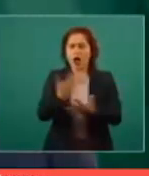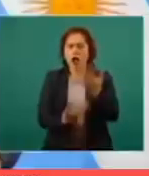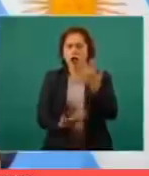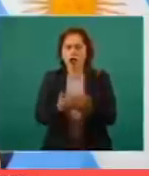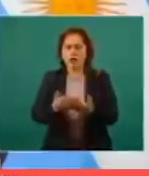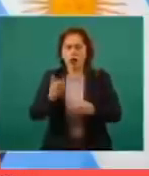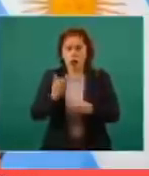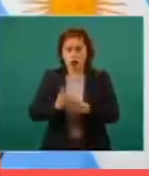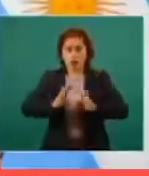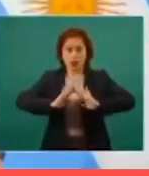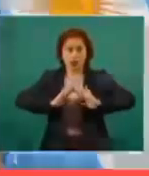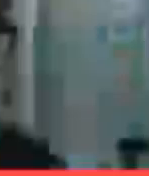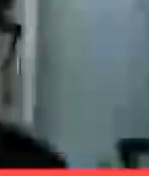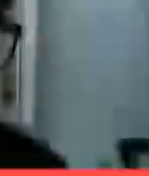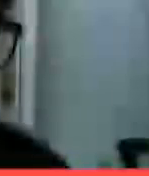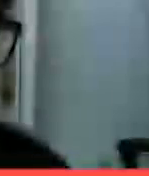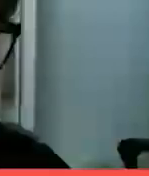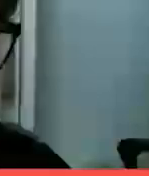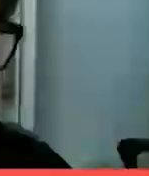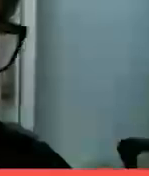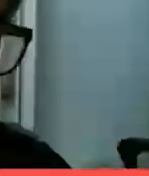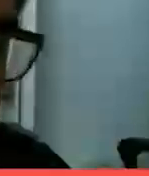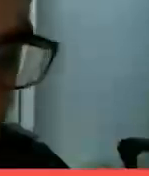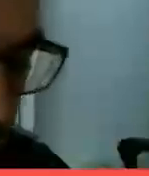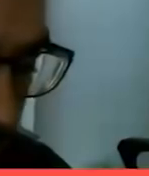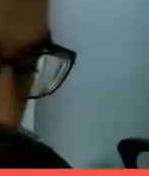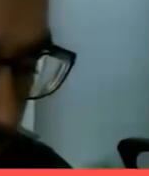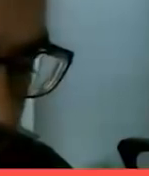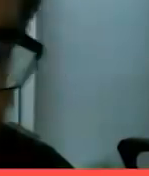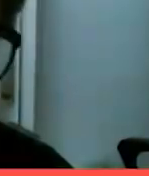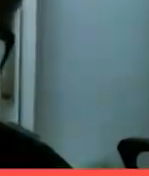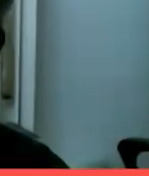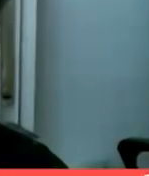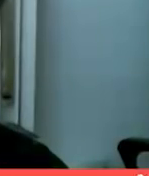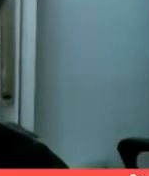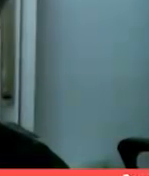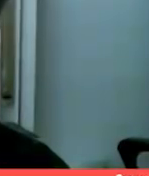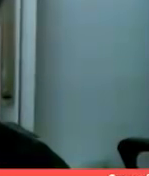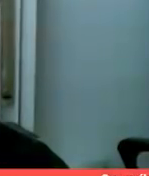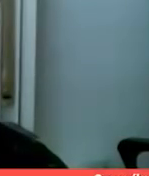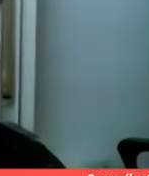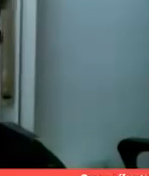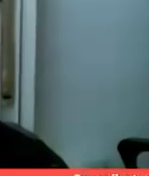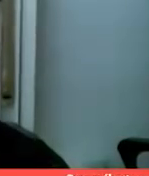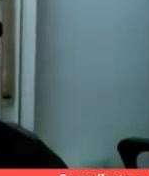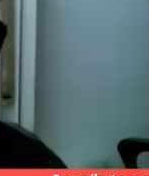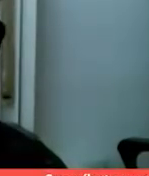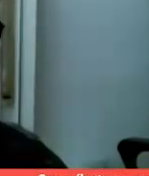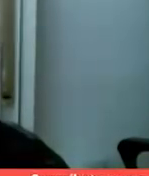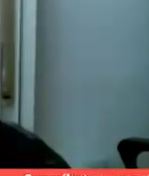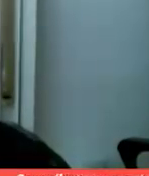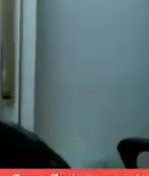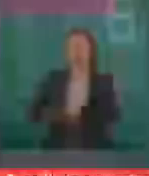creo que es diferente, para Argentina que para México. Parten